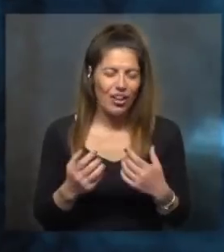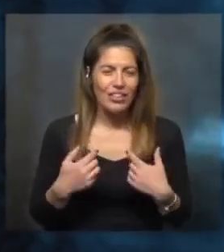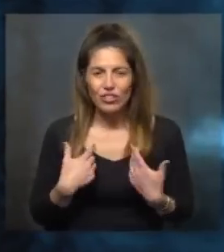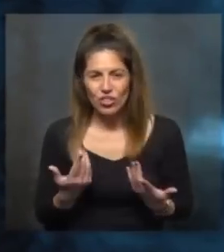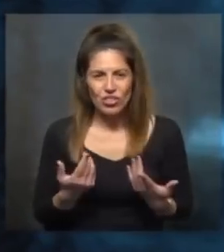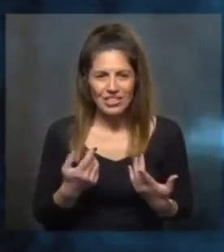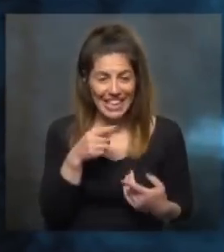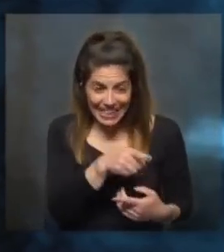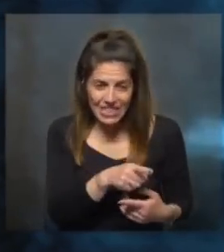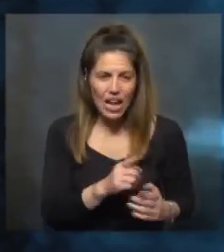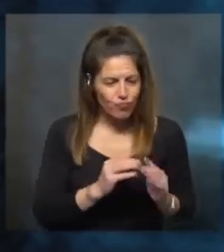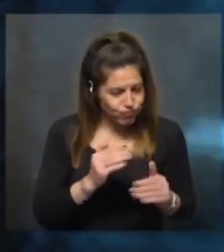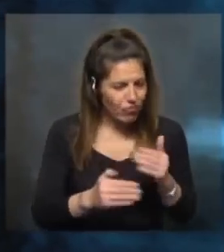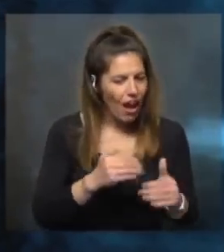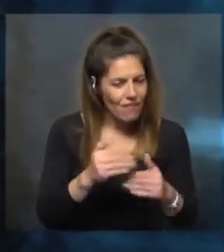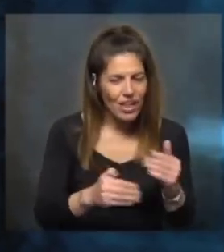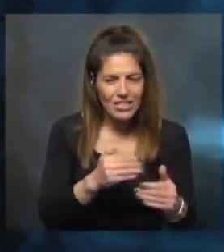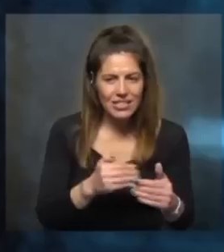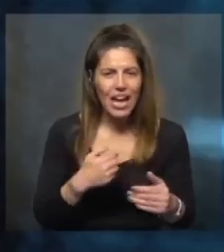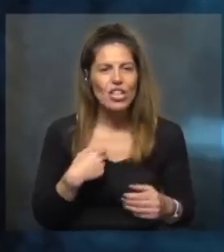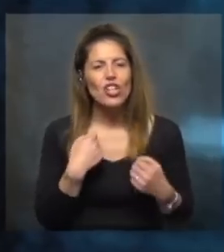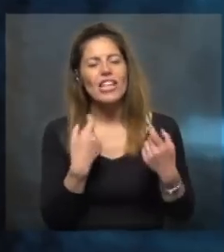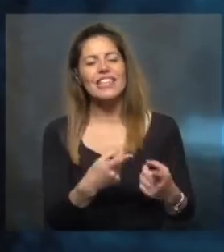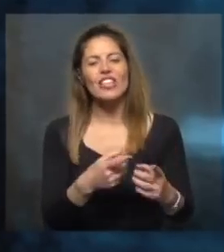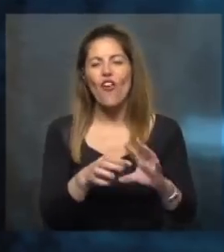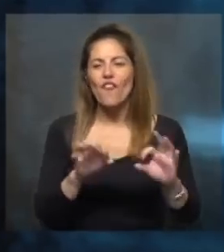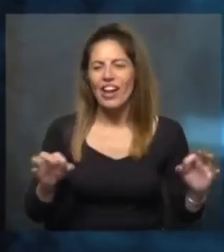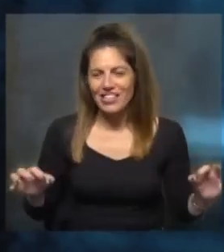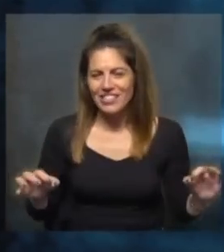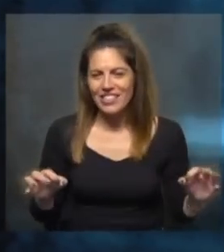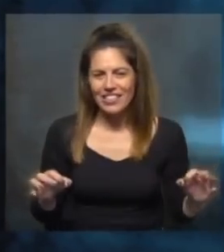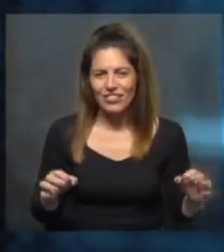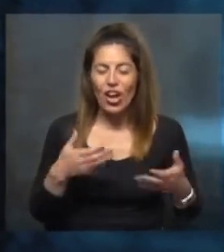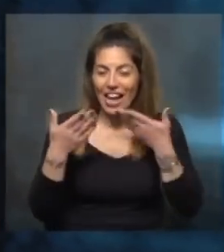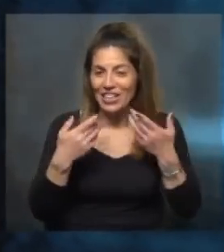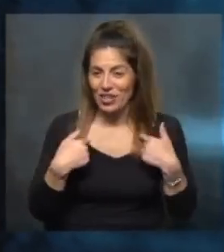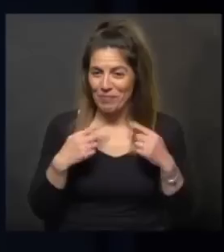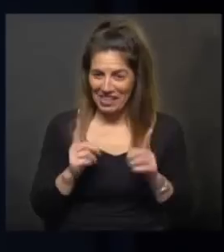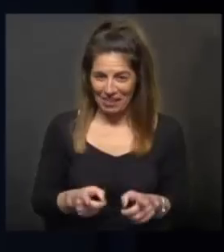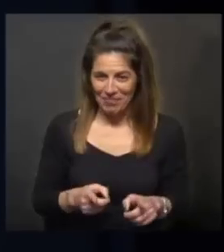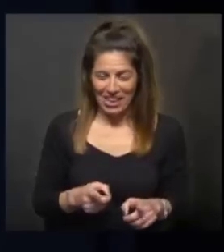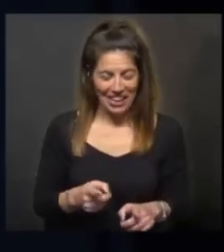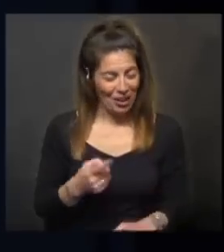repente ella avanza avanza y yo le tiro dos frasecitas y entonces también la canción es mía